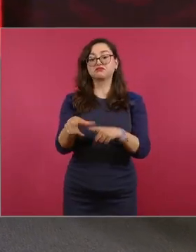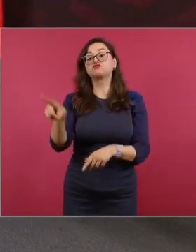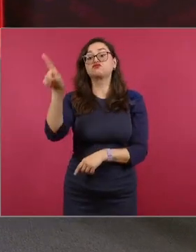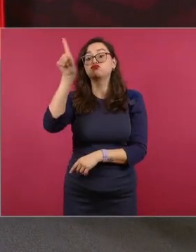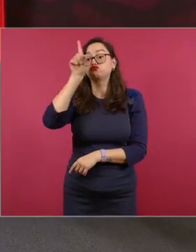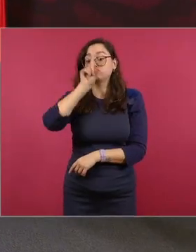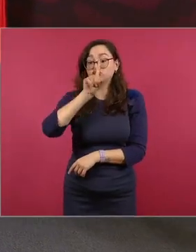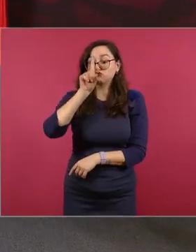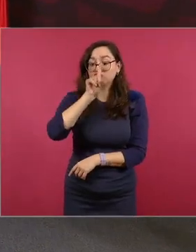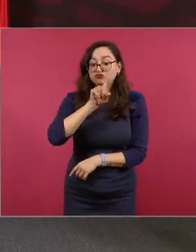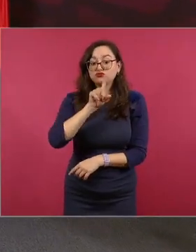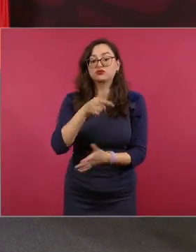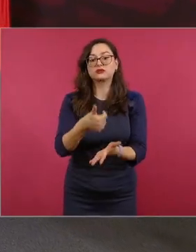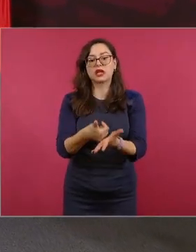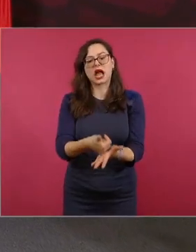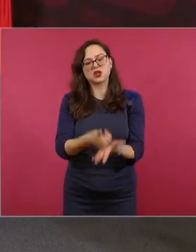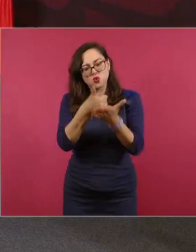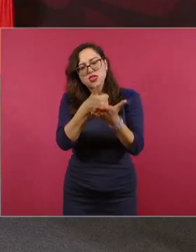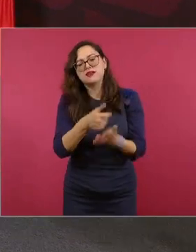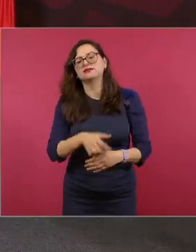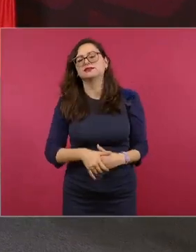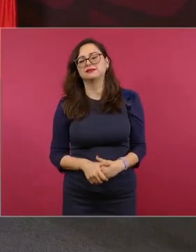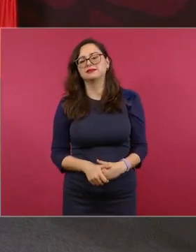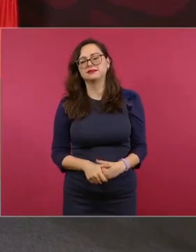recomendación respetuosa, ayúdennos,